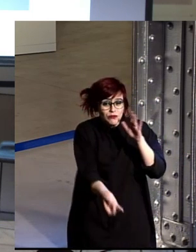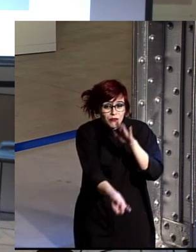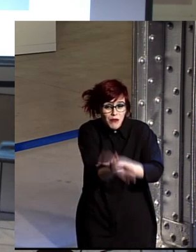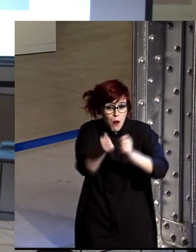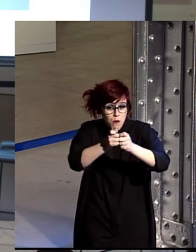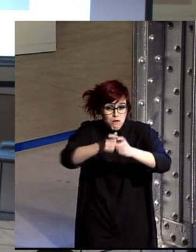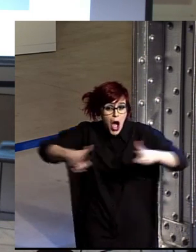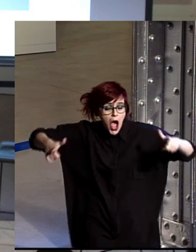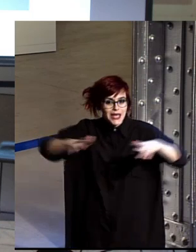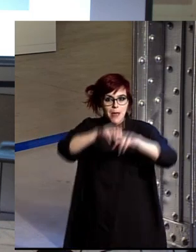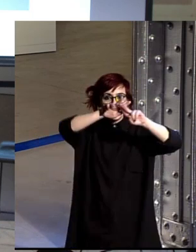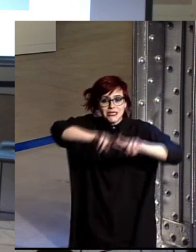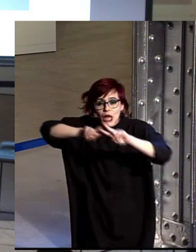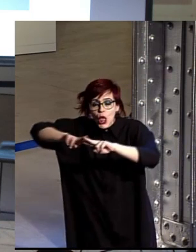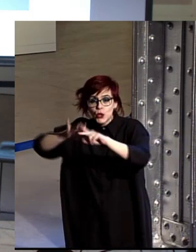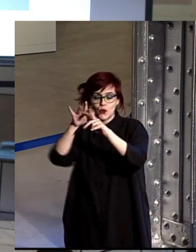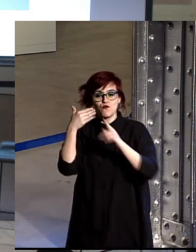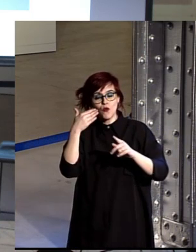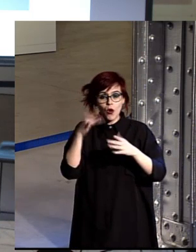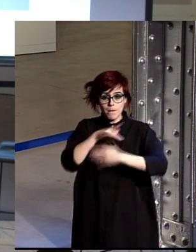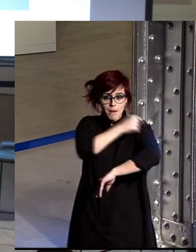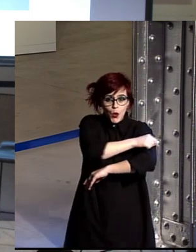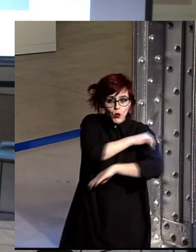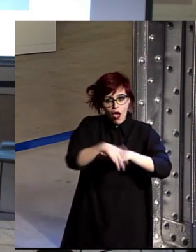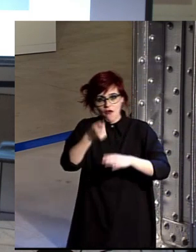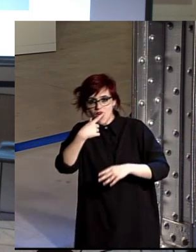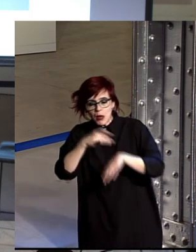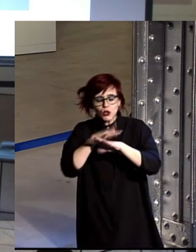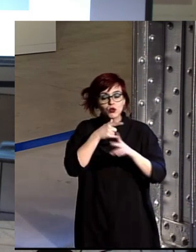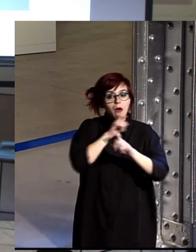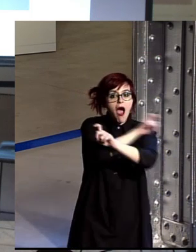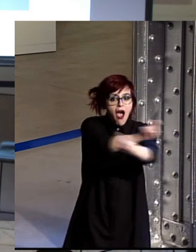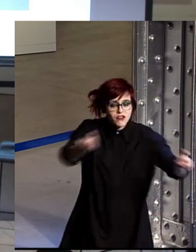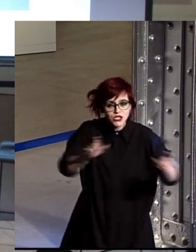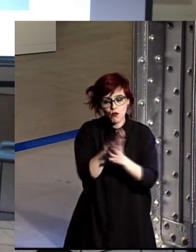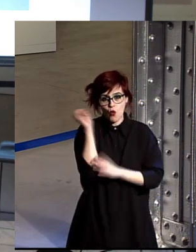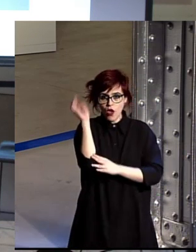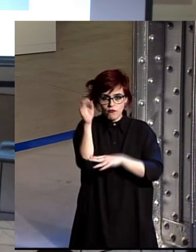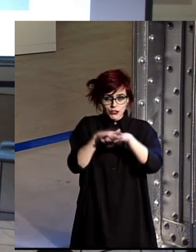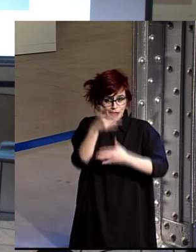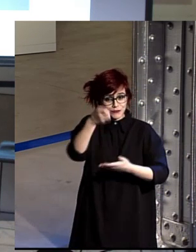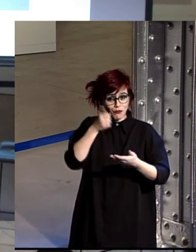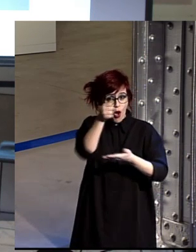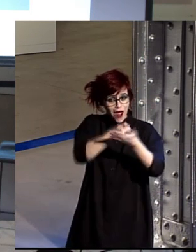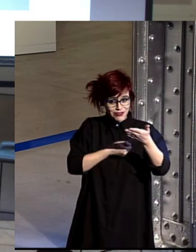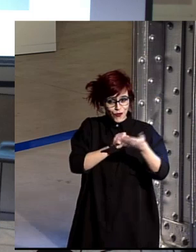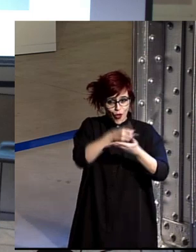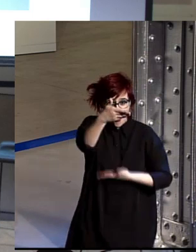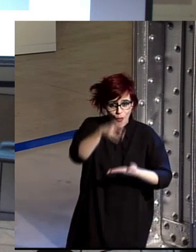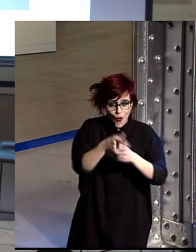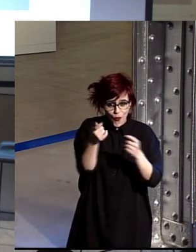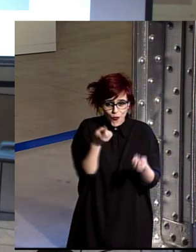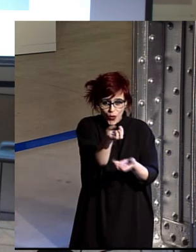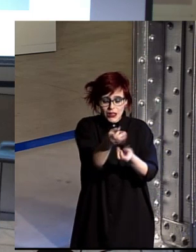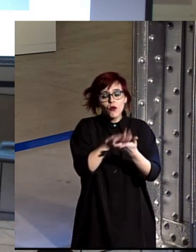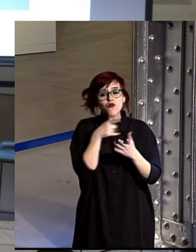una llamada a todos los investigadores que estaban trabajando o en vacunas o en fármacos. Una multiconferencia, te lo cuentan en el paper, es que es así. Hay una